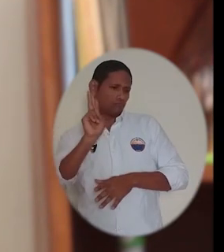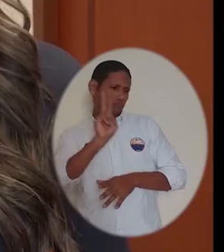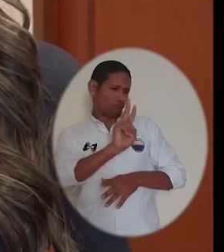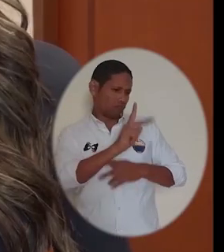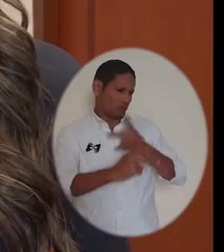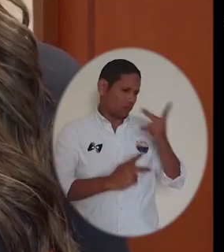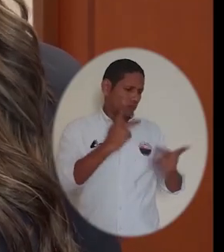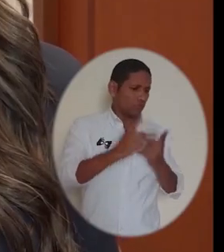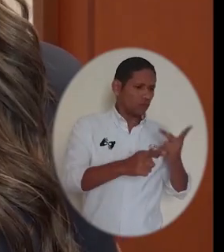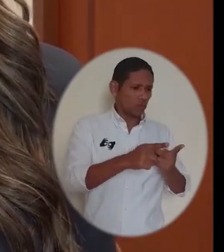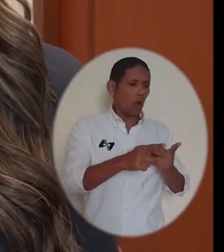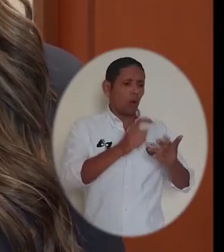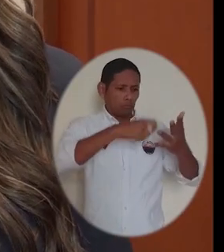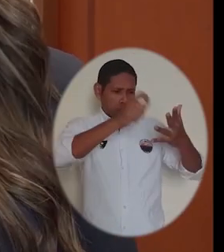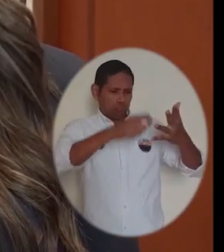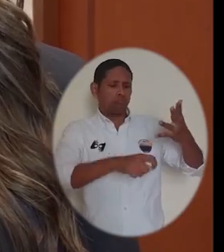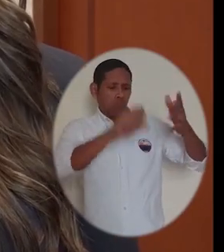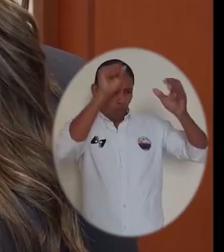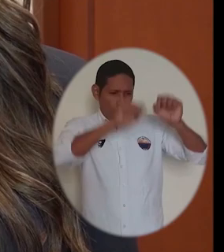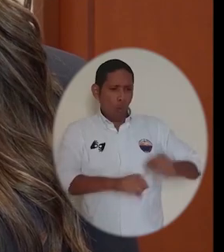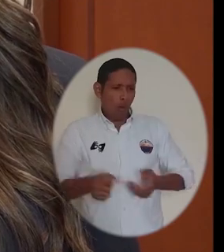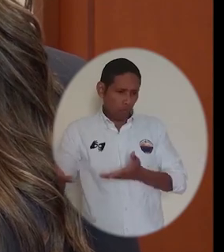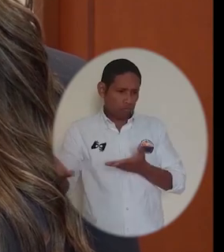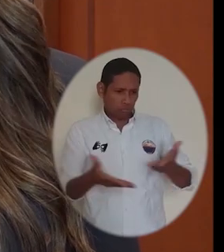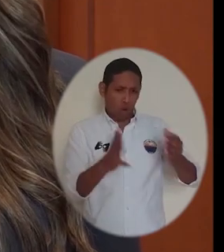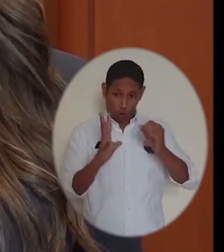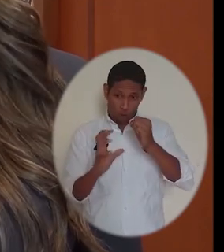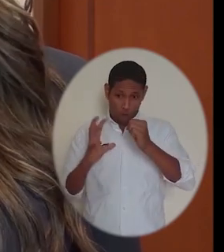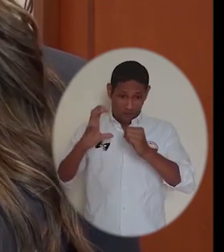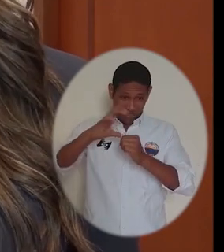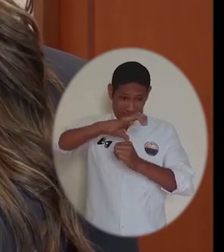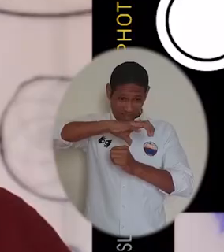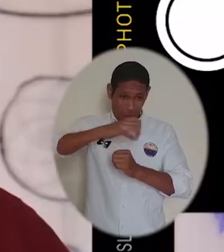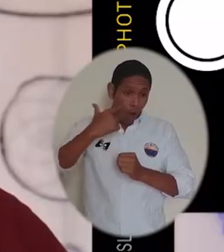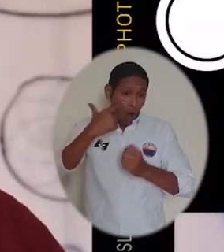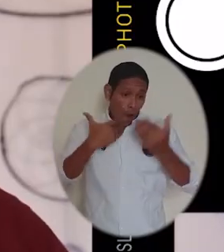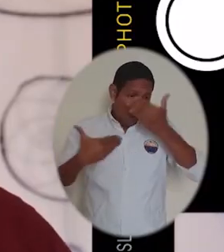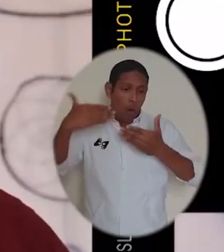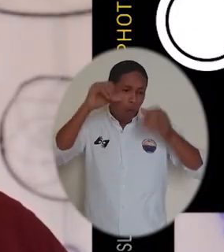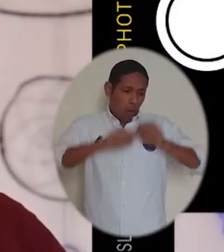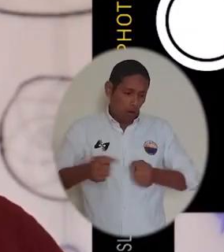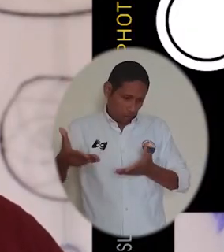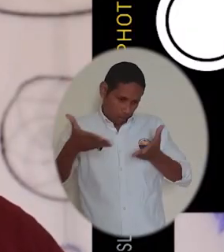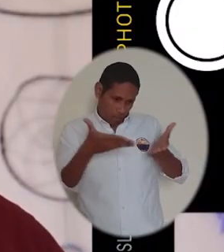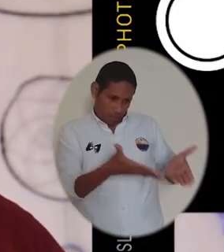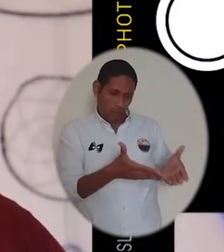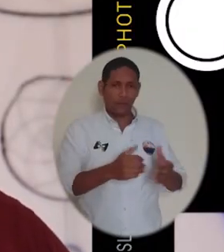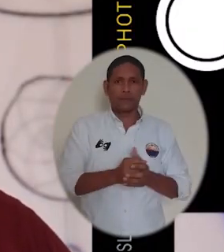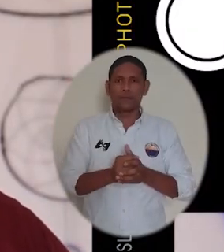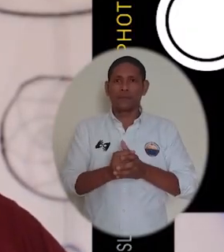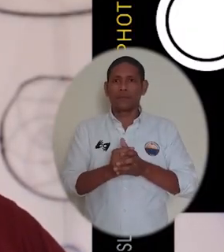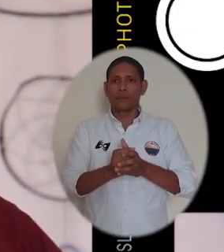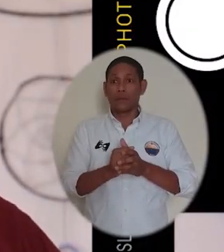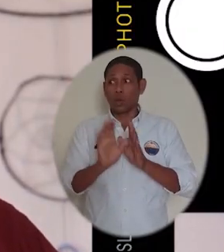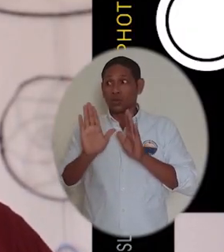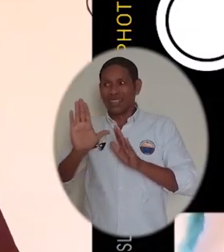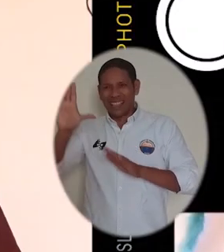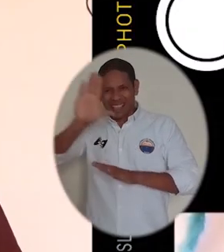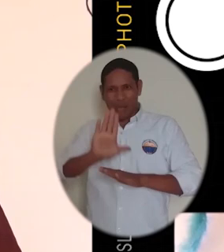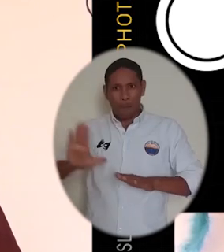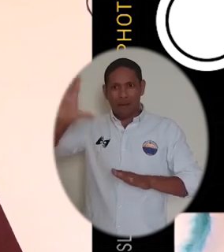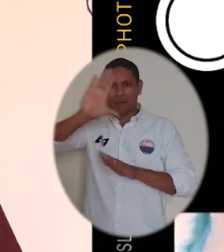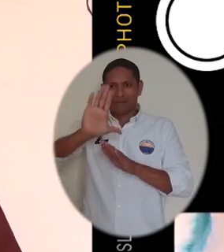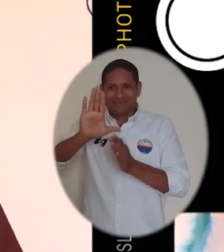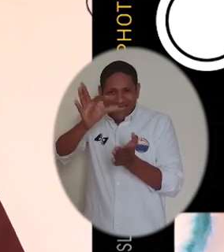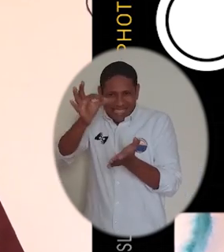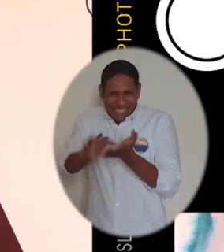laboratorio colaborador autorizado de diagnóstico molecular del COVID-19. Diferentes representantes de los entes departamentales y